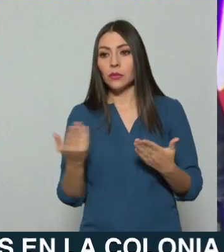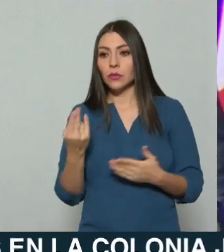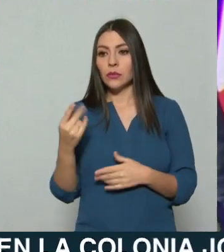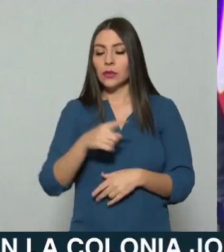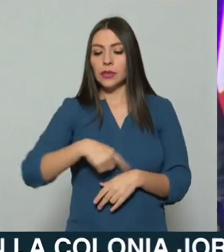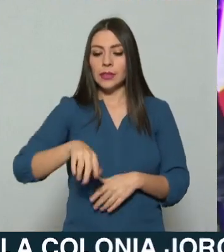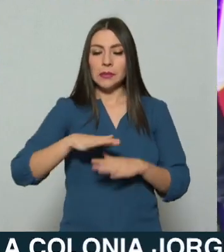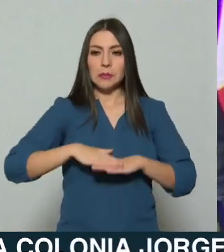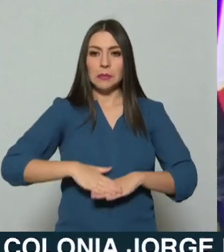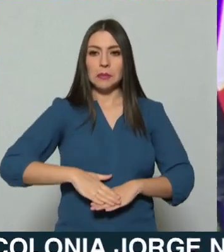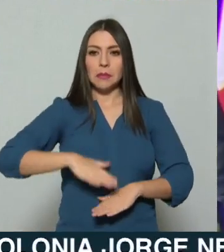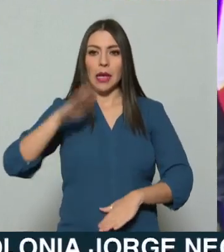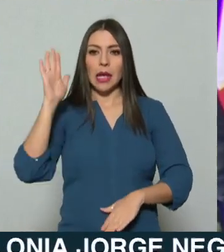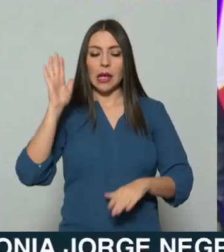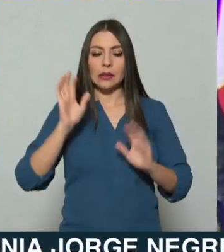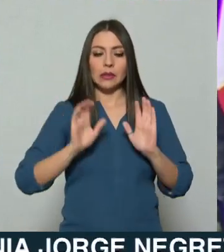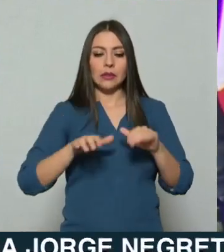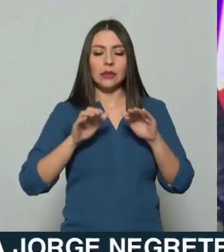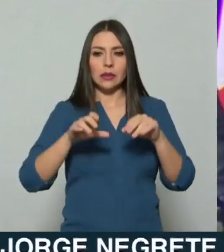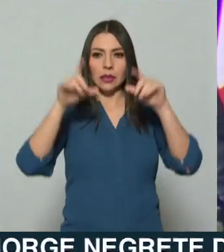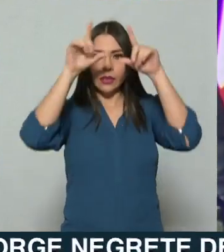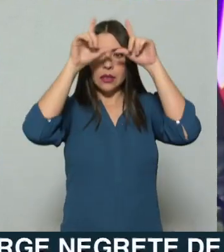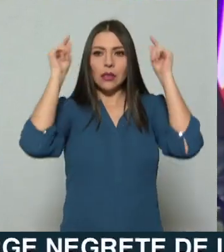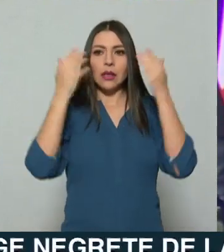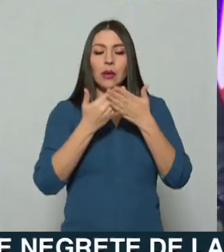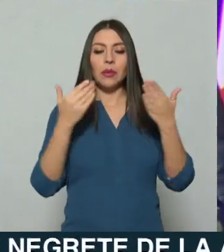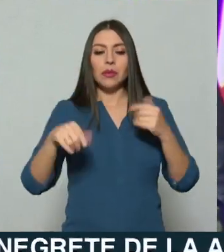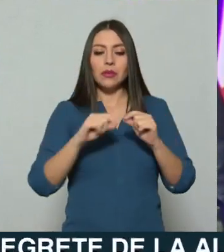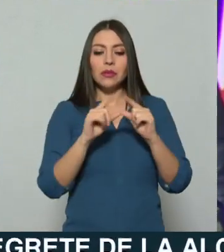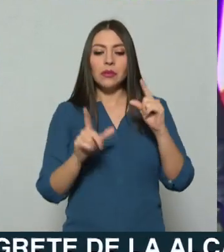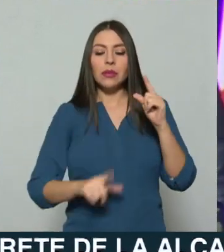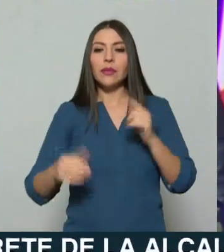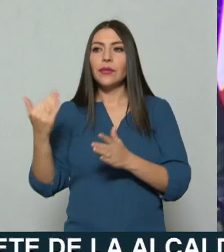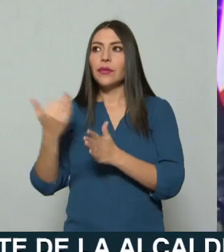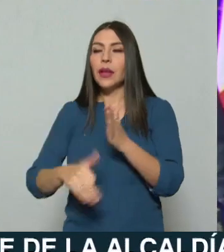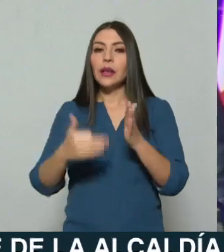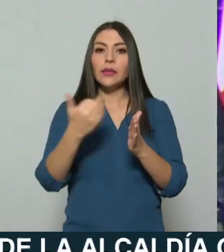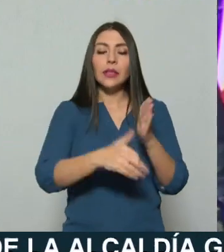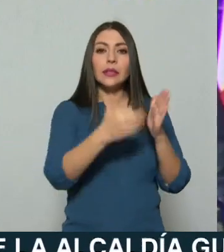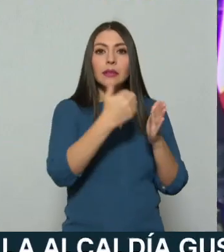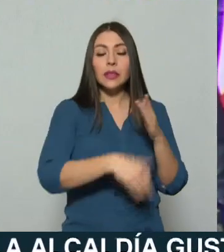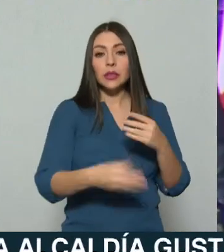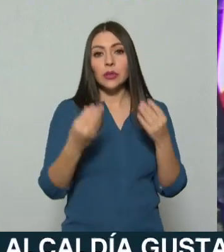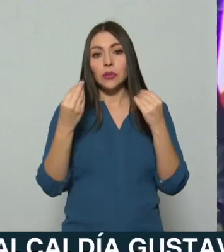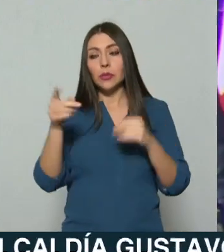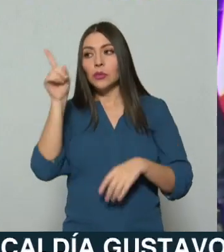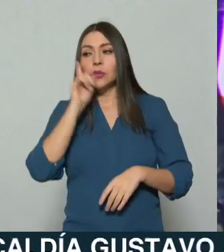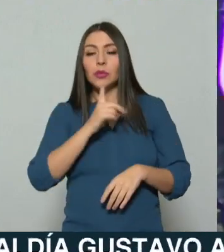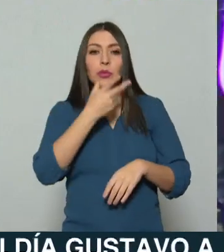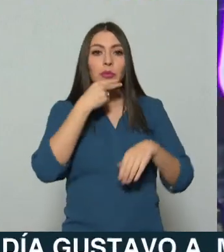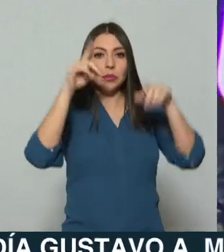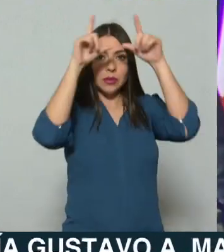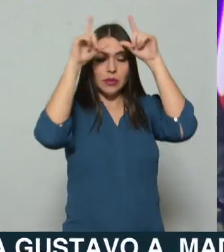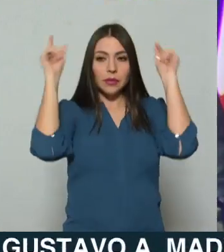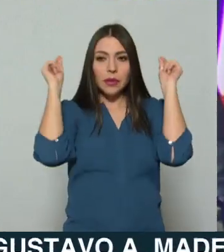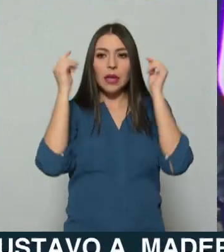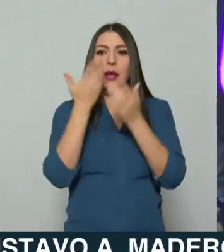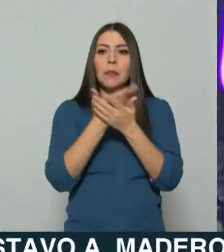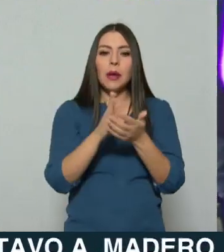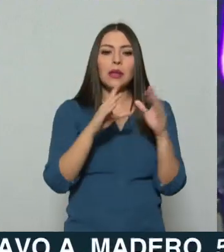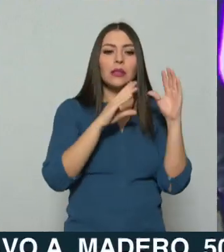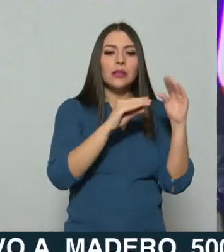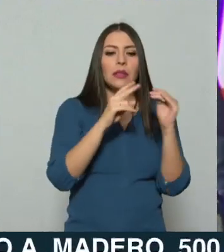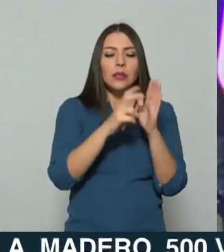mala distribución de enfermeras y enfermeros en el país. También desarrollar nuevas competencias,